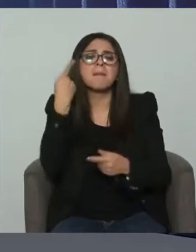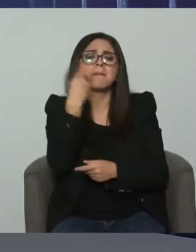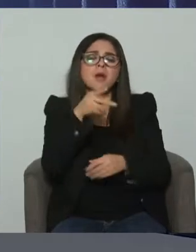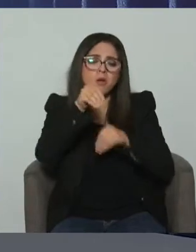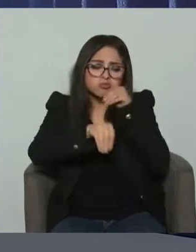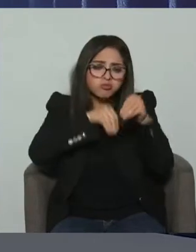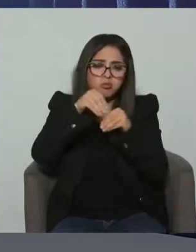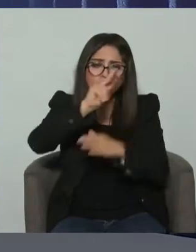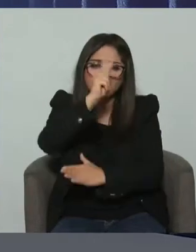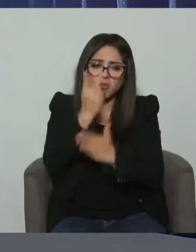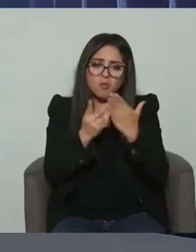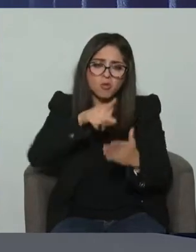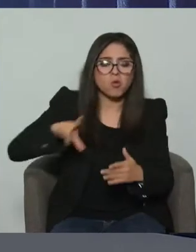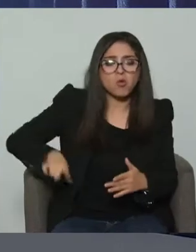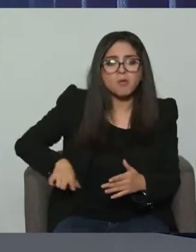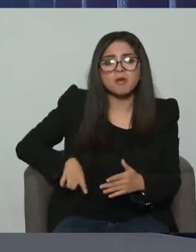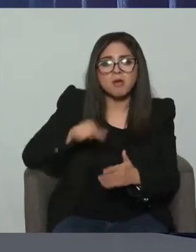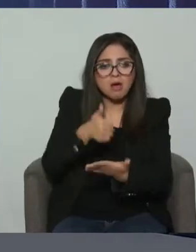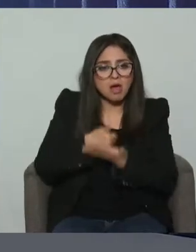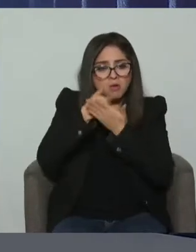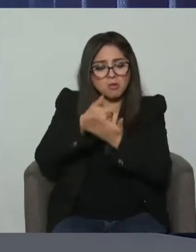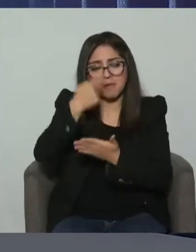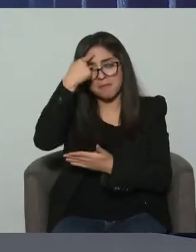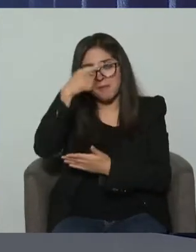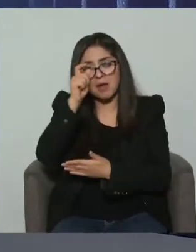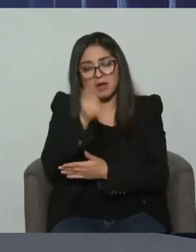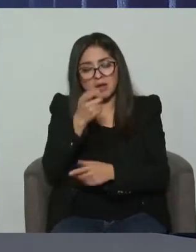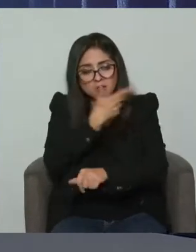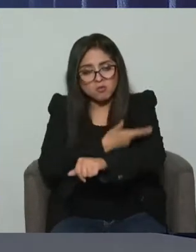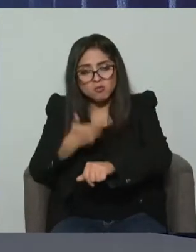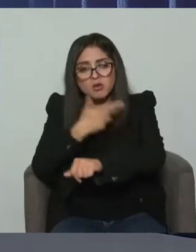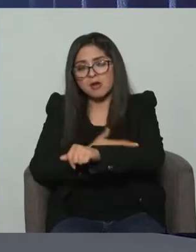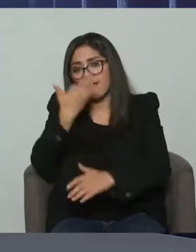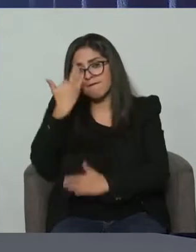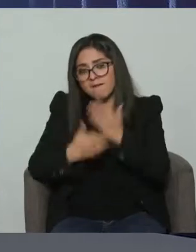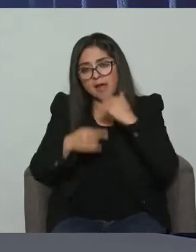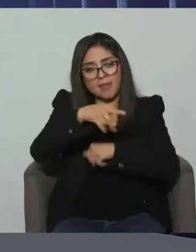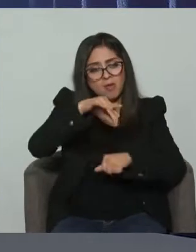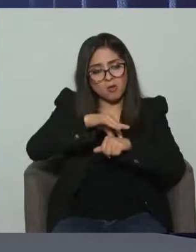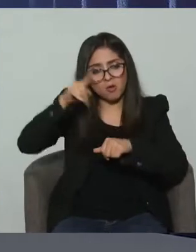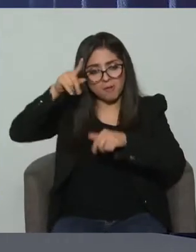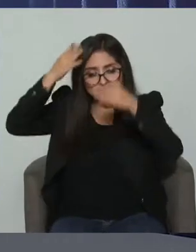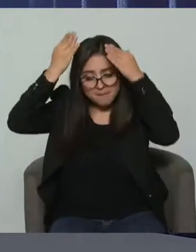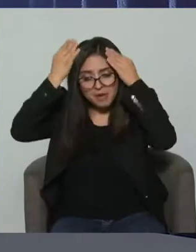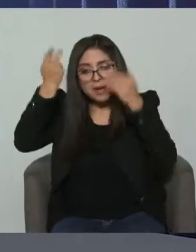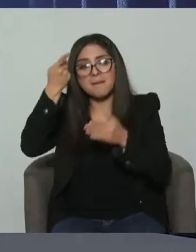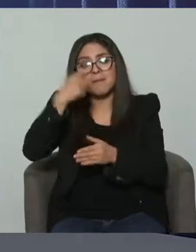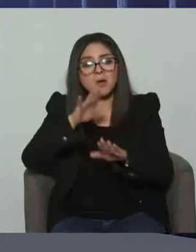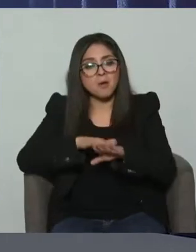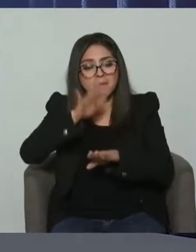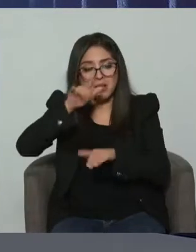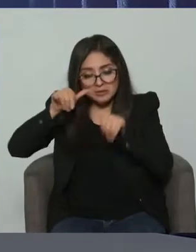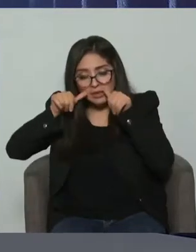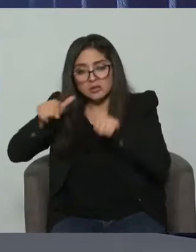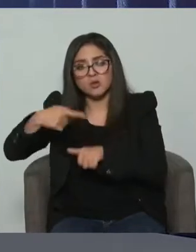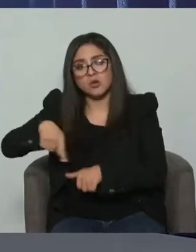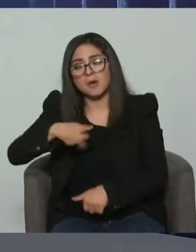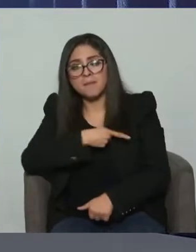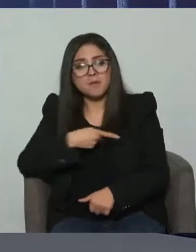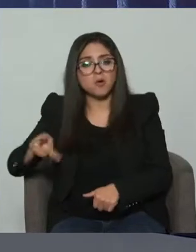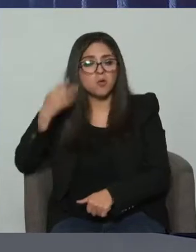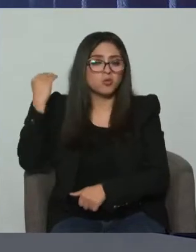de gobierno van a facilitar que se llegue a subsanar esta brecha que existe, sobre todo por la marginación y la pobreza de